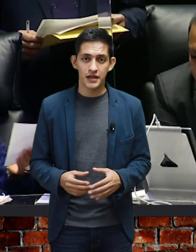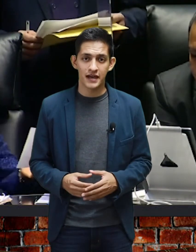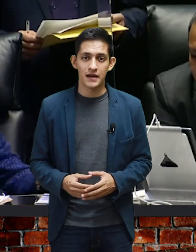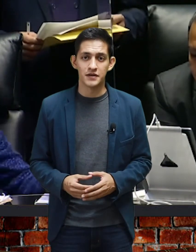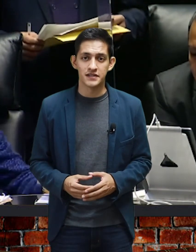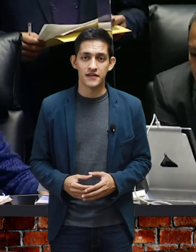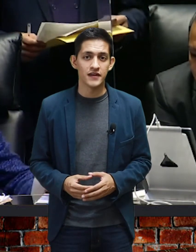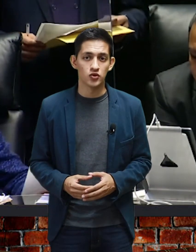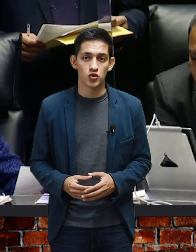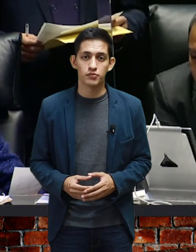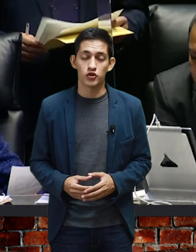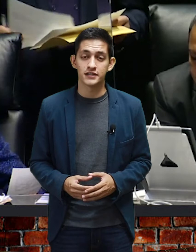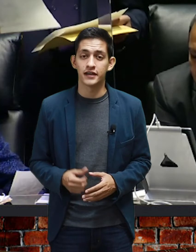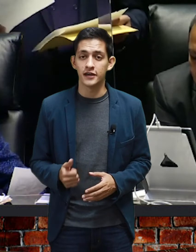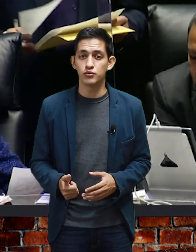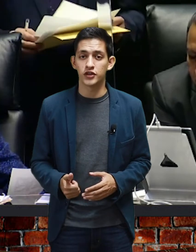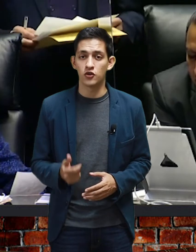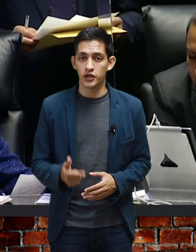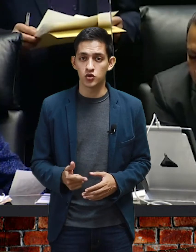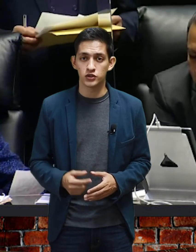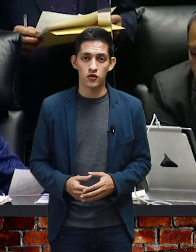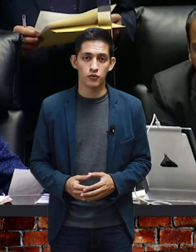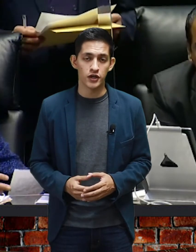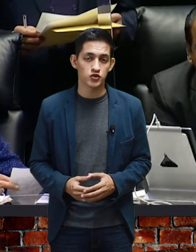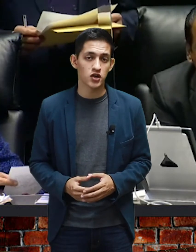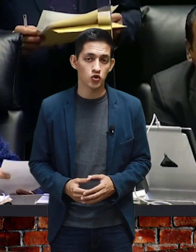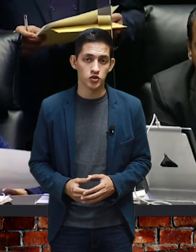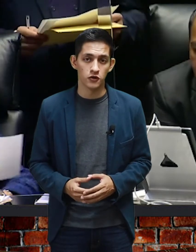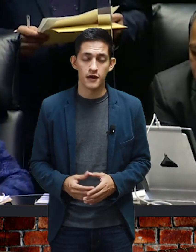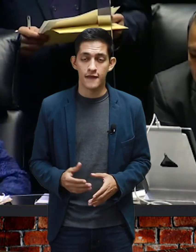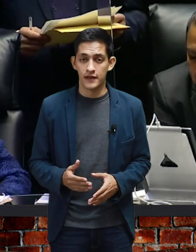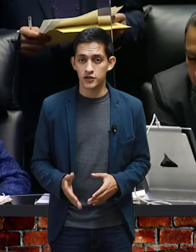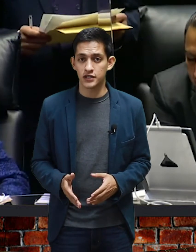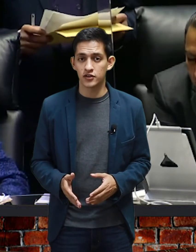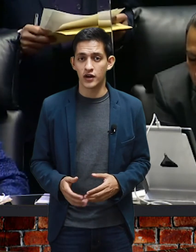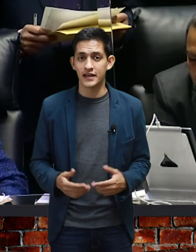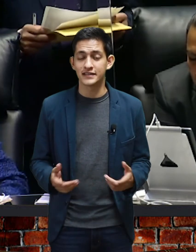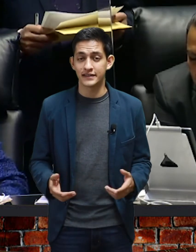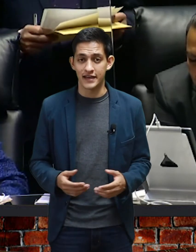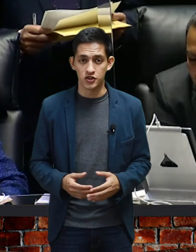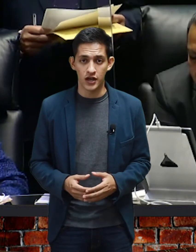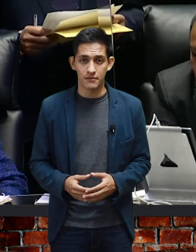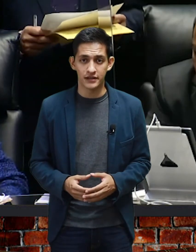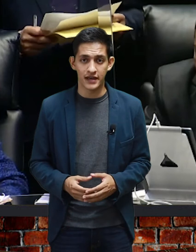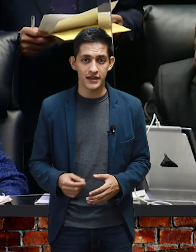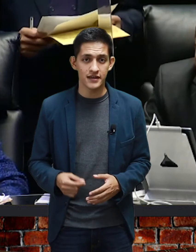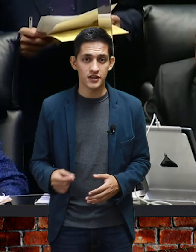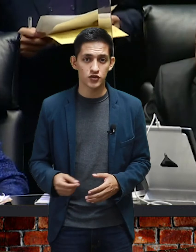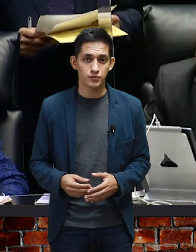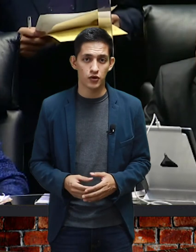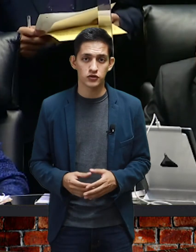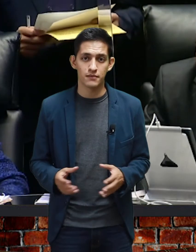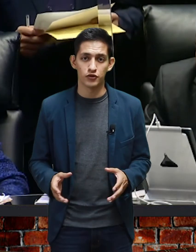reforma implica que el presidente en turno podrá ser imputado y juzgado por hechos de corrupción, delitos electorales, traición a la patria